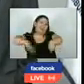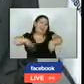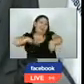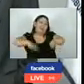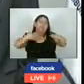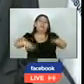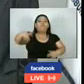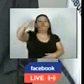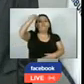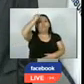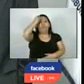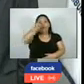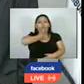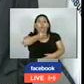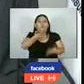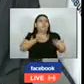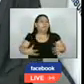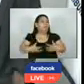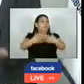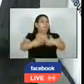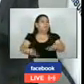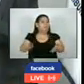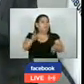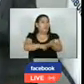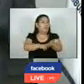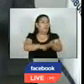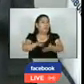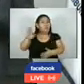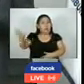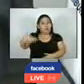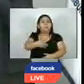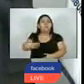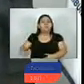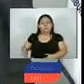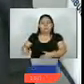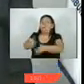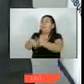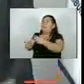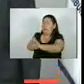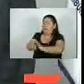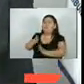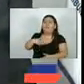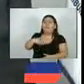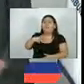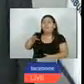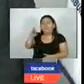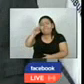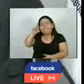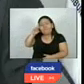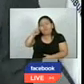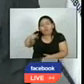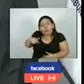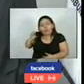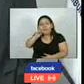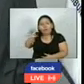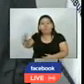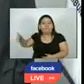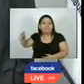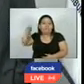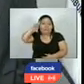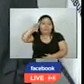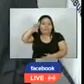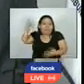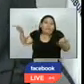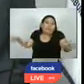ya deberíamos de haber contratado a la empresa. El señor presidente de la Asamblea está en todo su derecho y tiene la razón. Yo le doy la razón de